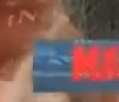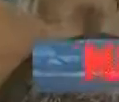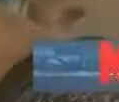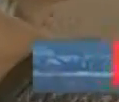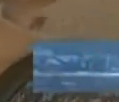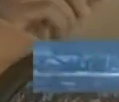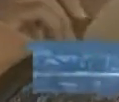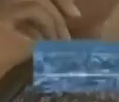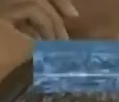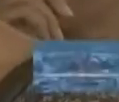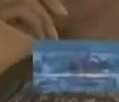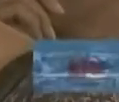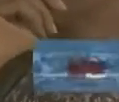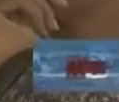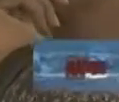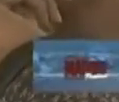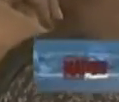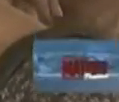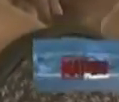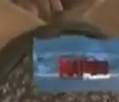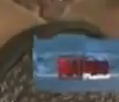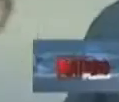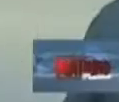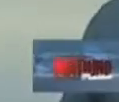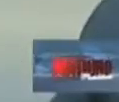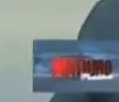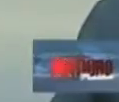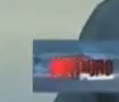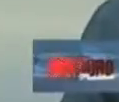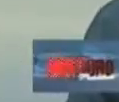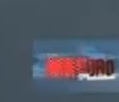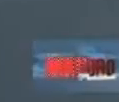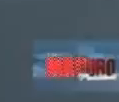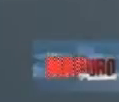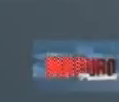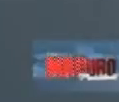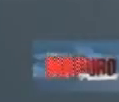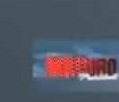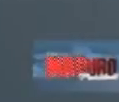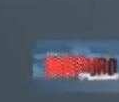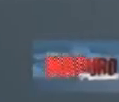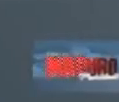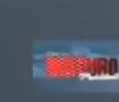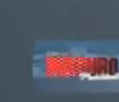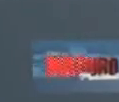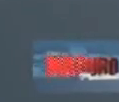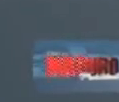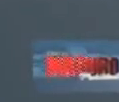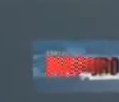bolivariana! ¡Que viva el pueblo de Venezuela! ¡Hasta la victoria siempre!